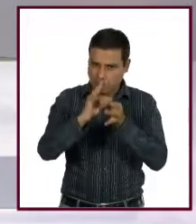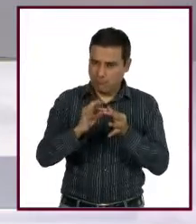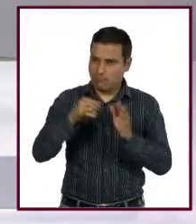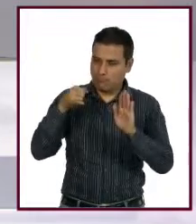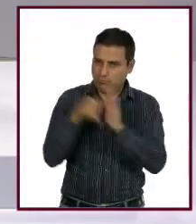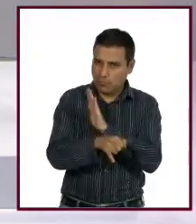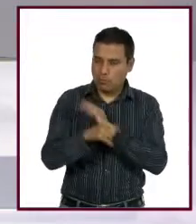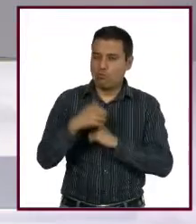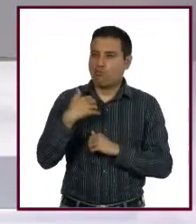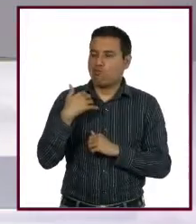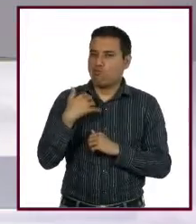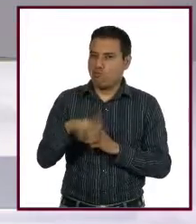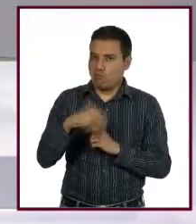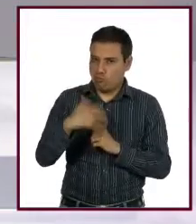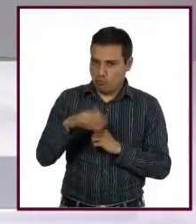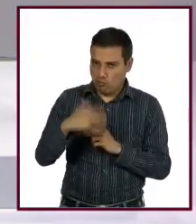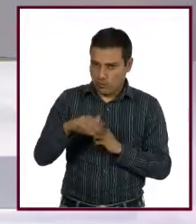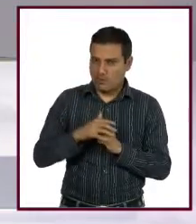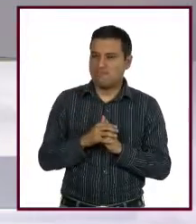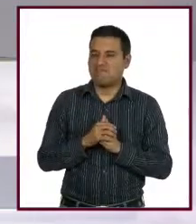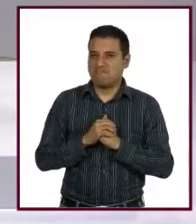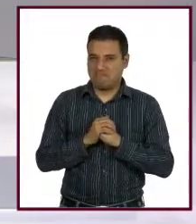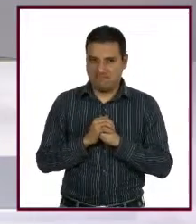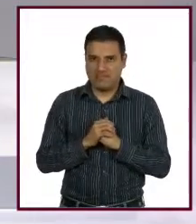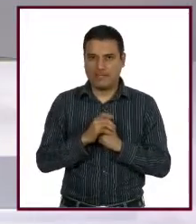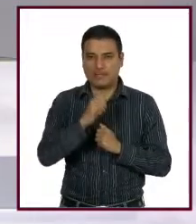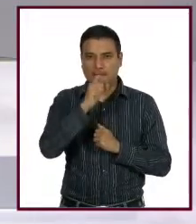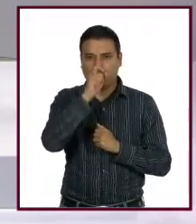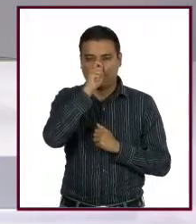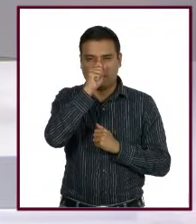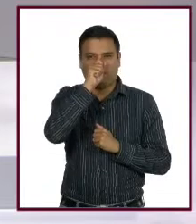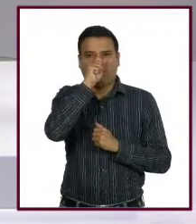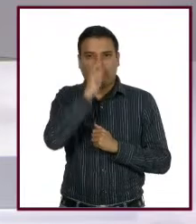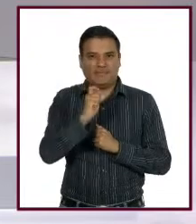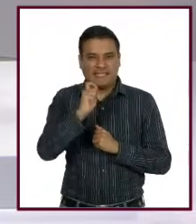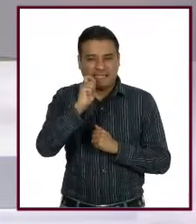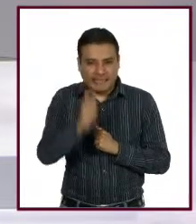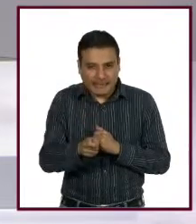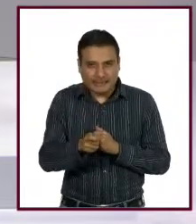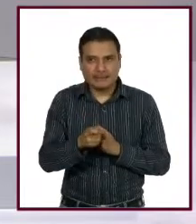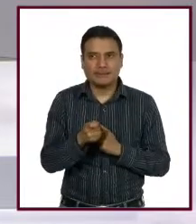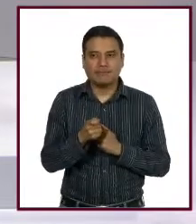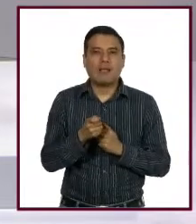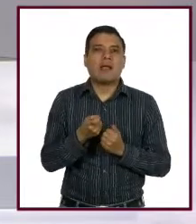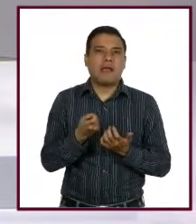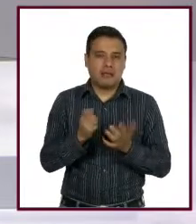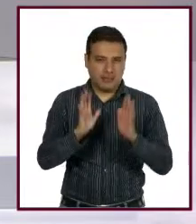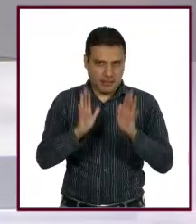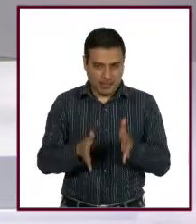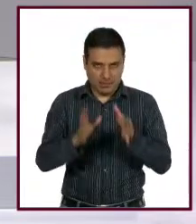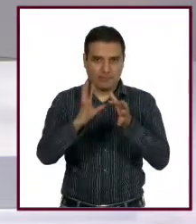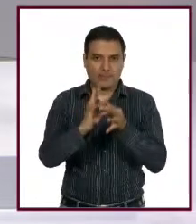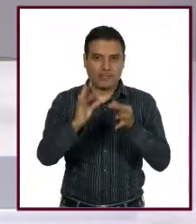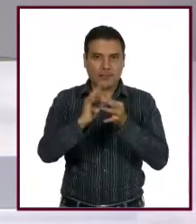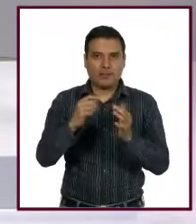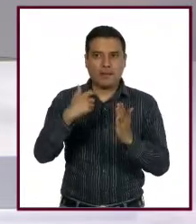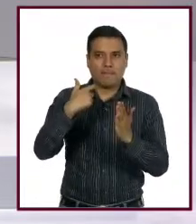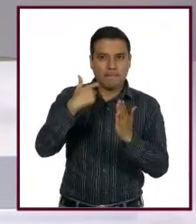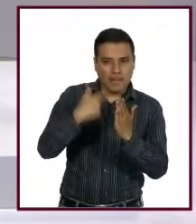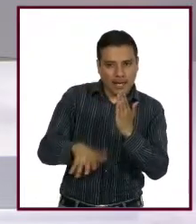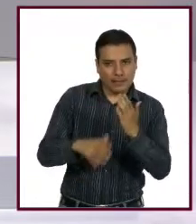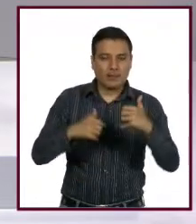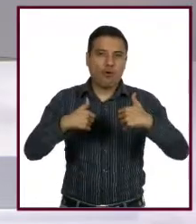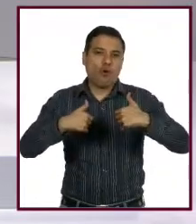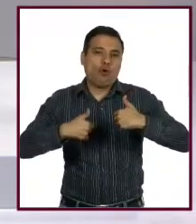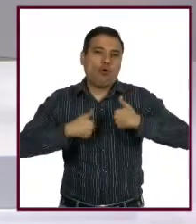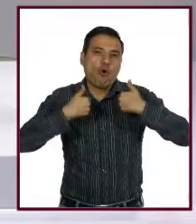proporcionado información que tiene que ver con estas sustancias que tienden a ser las más baratas porque se pueden consumir de manera fácil por